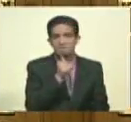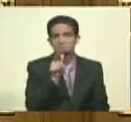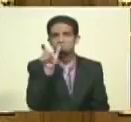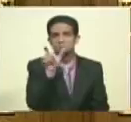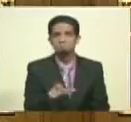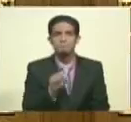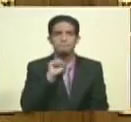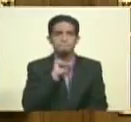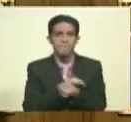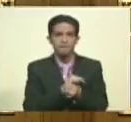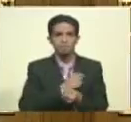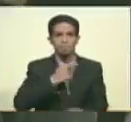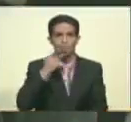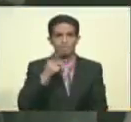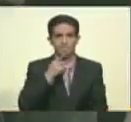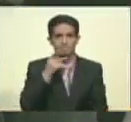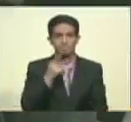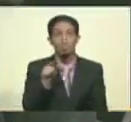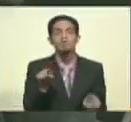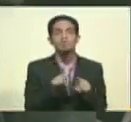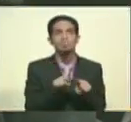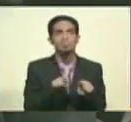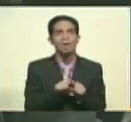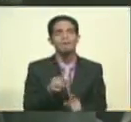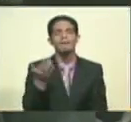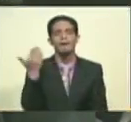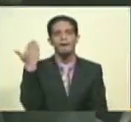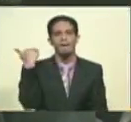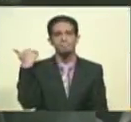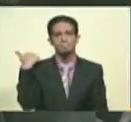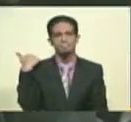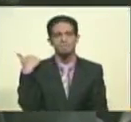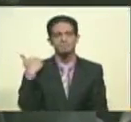si hubo en la Cuarta República.